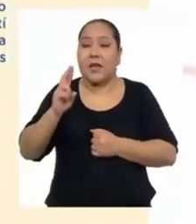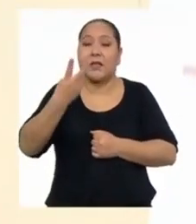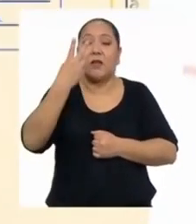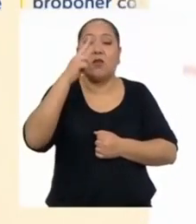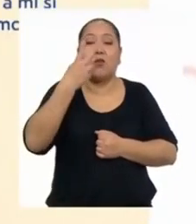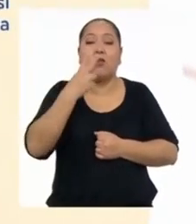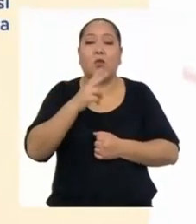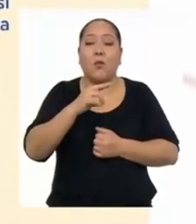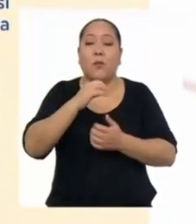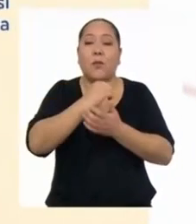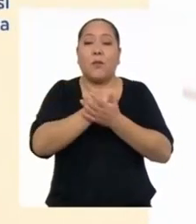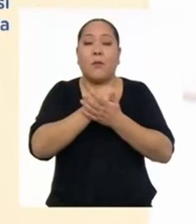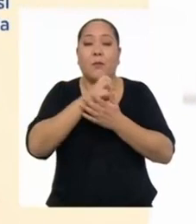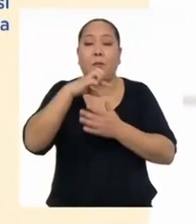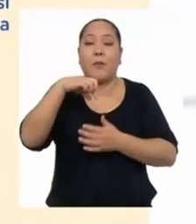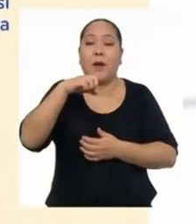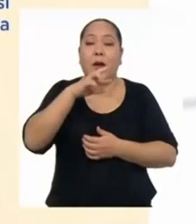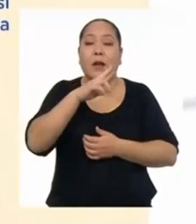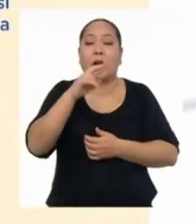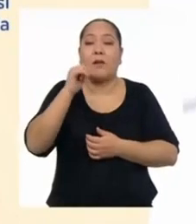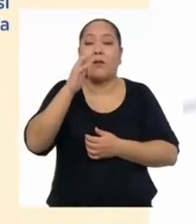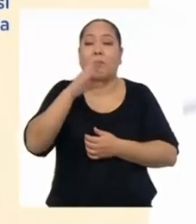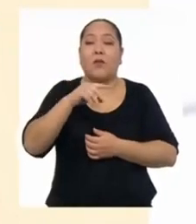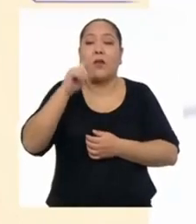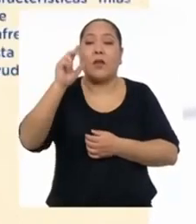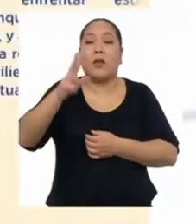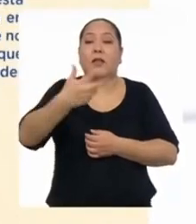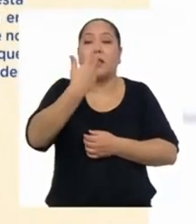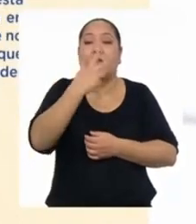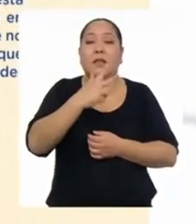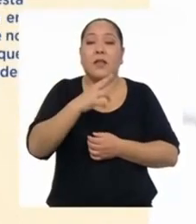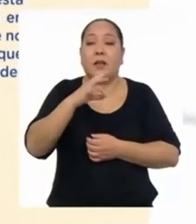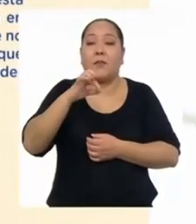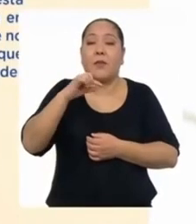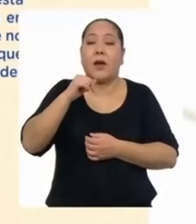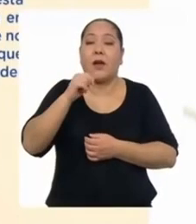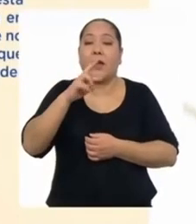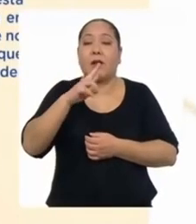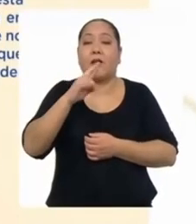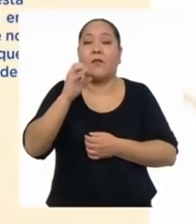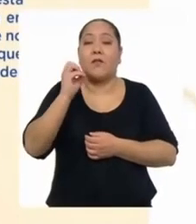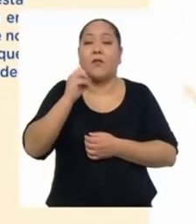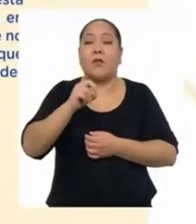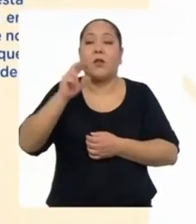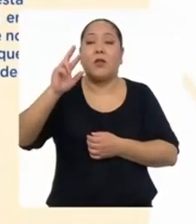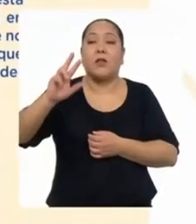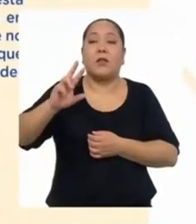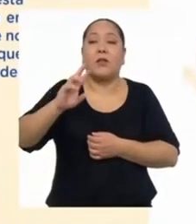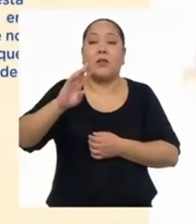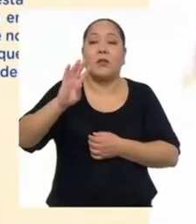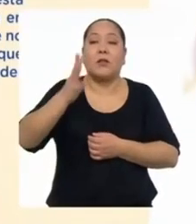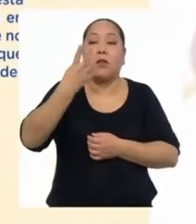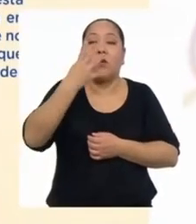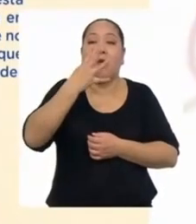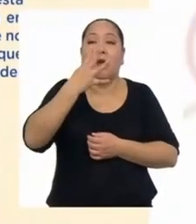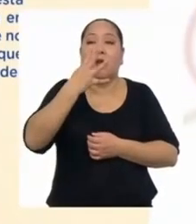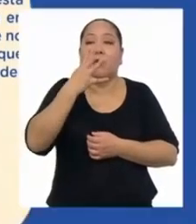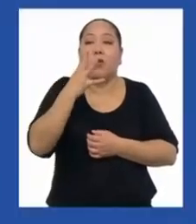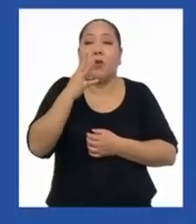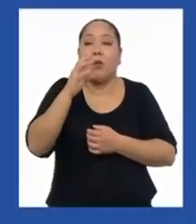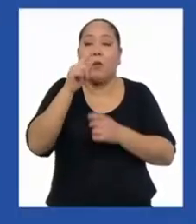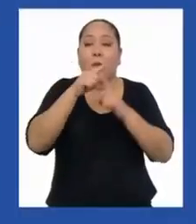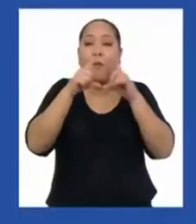párrafo. Este es el tercer párrafo. Y este es el cuarto párrafo.